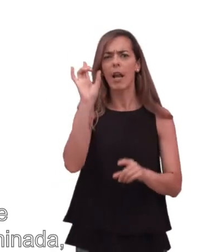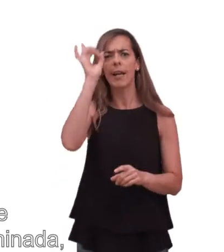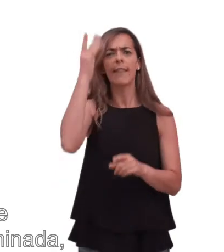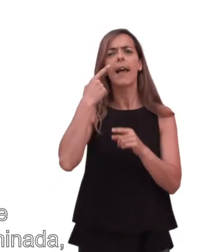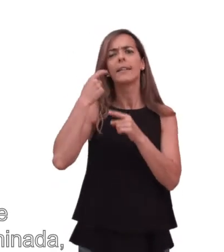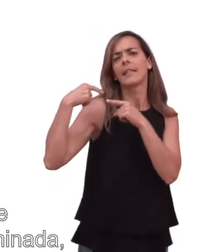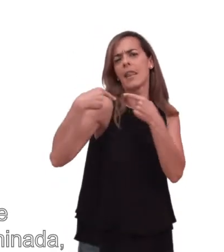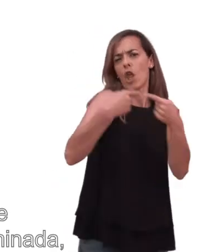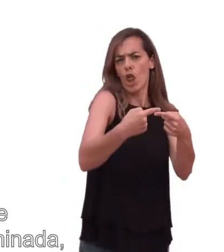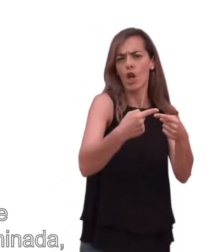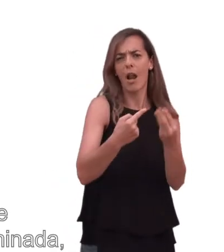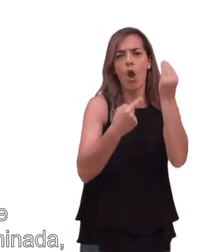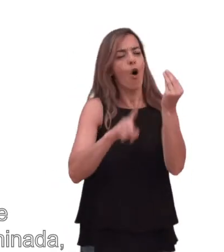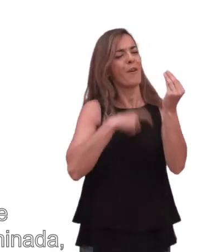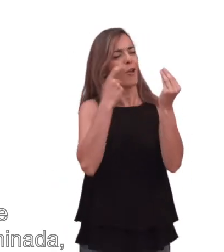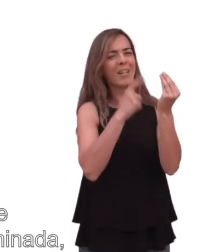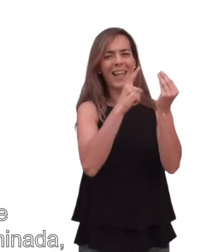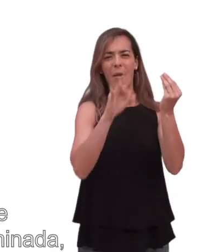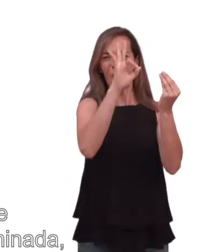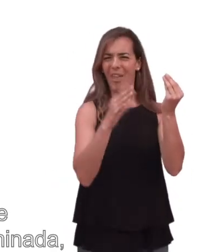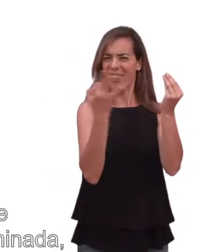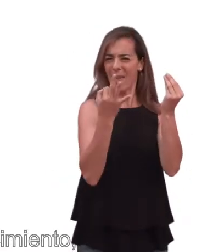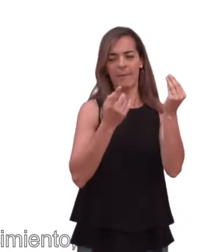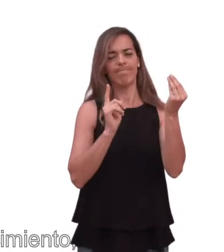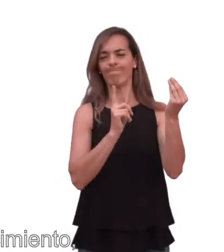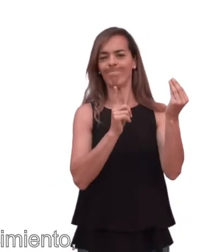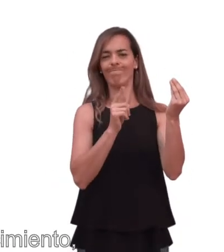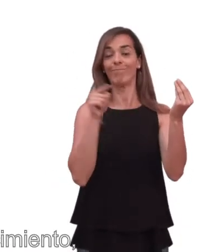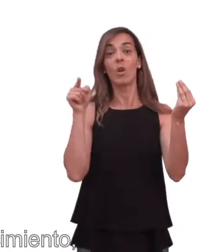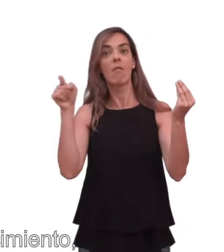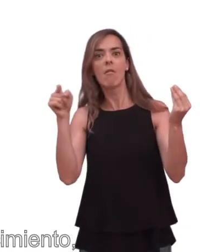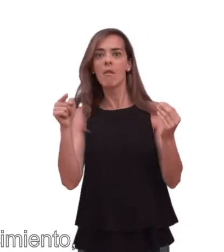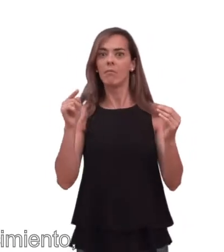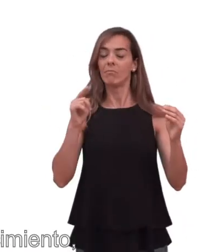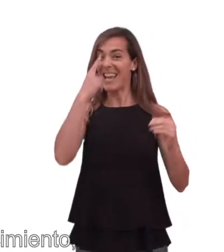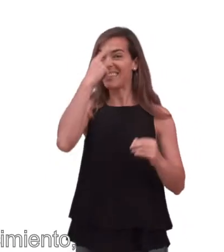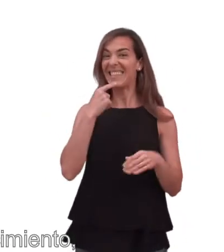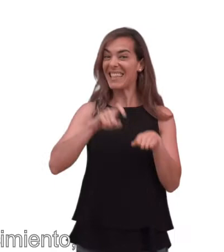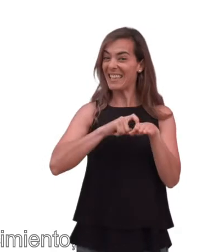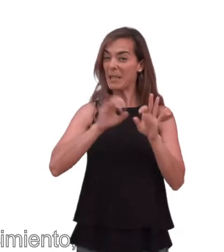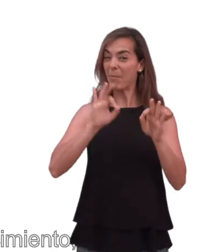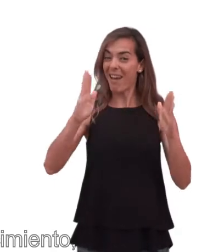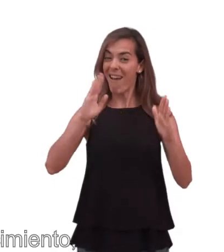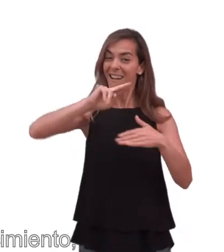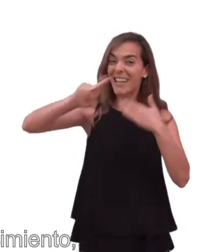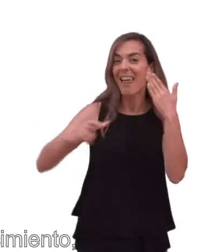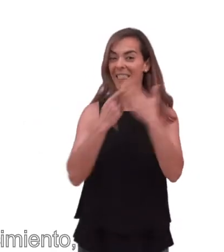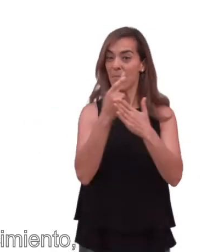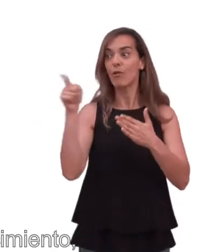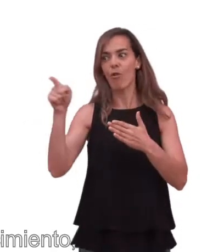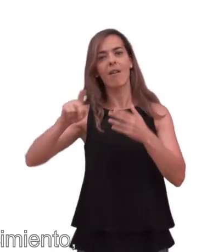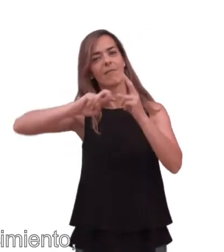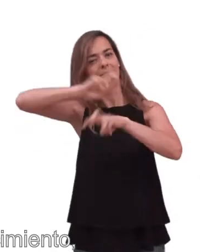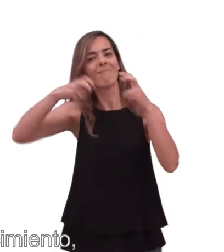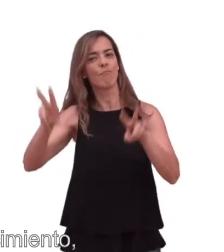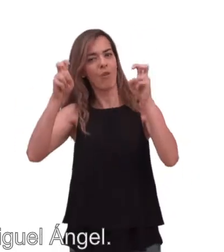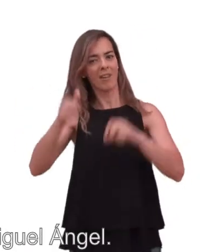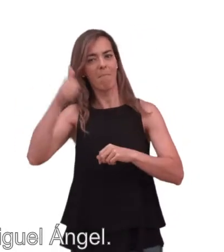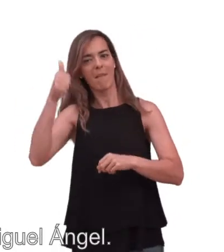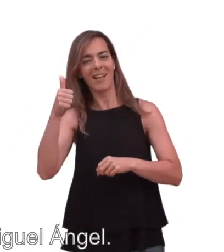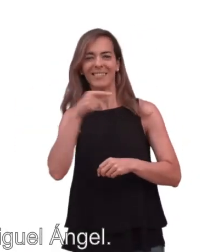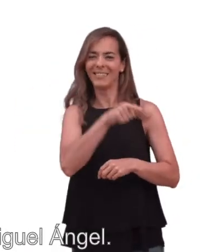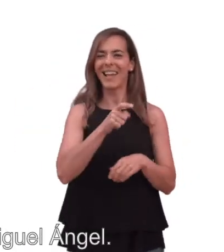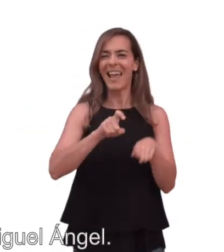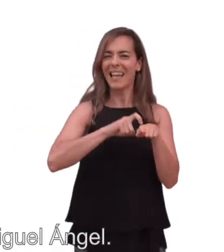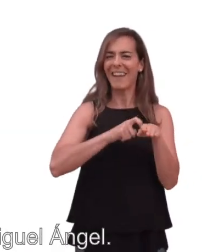hizo frente a la idea tradicional de obra terminada, modernizando la estética de lo inacabado propia del Renacimiento,